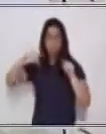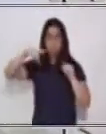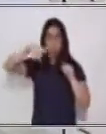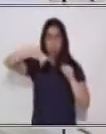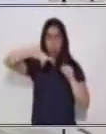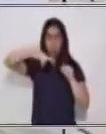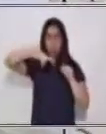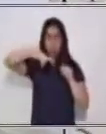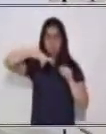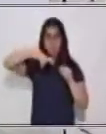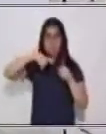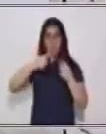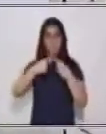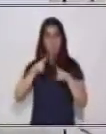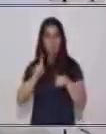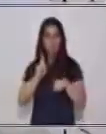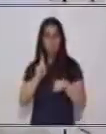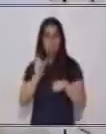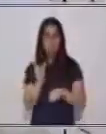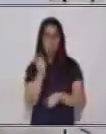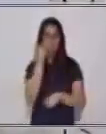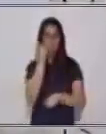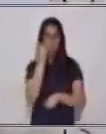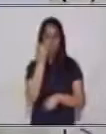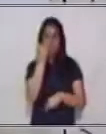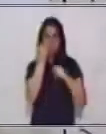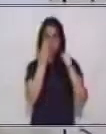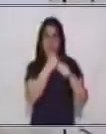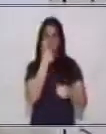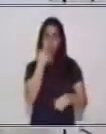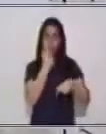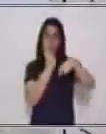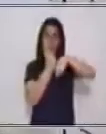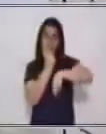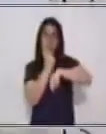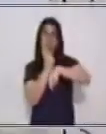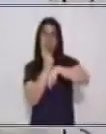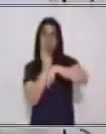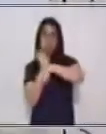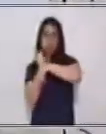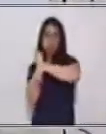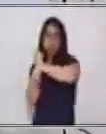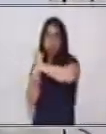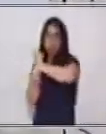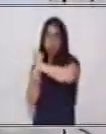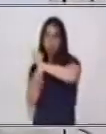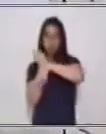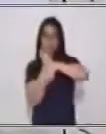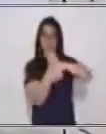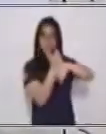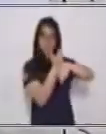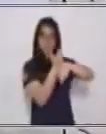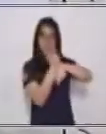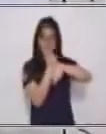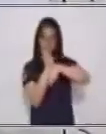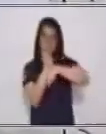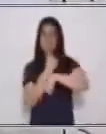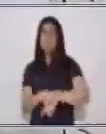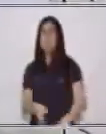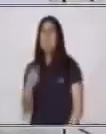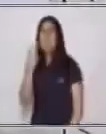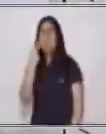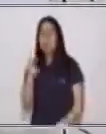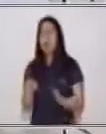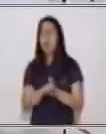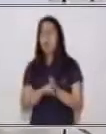plano corta exactamente a los dos conos en forma horizontal, una línea perpendicular al